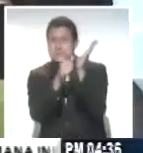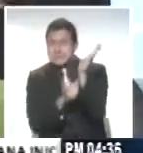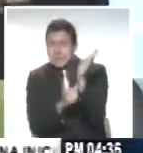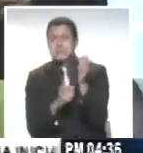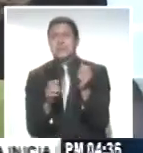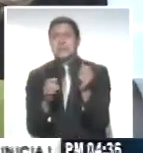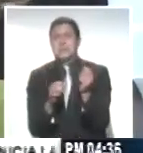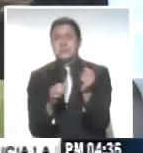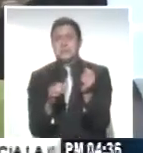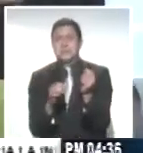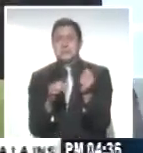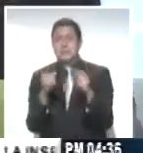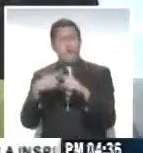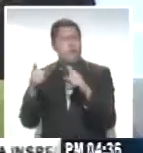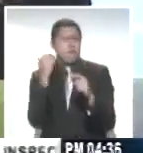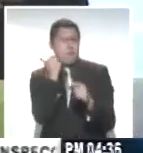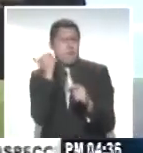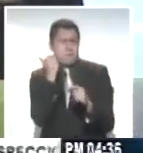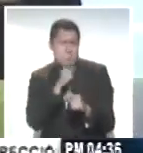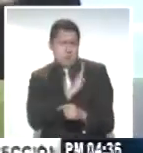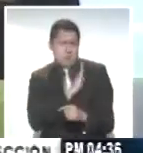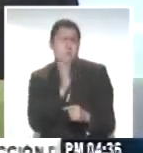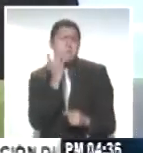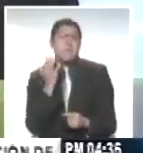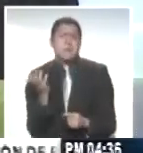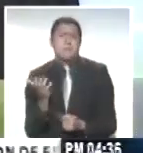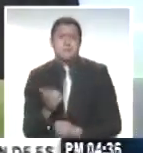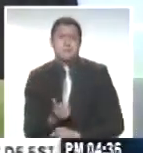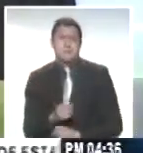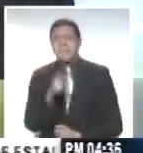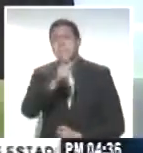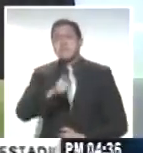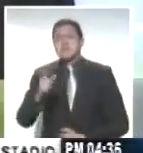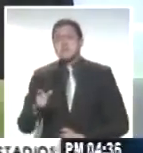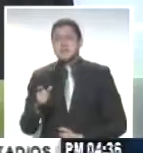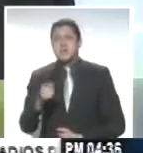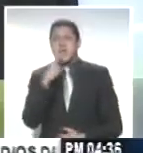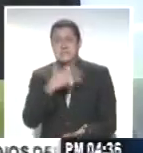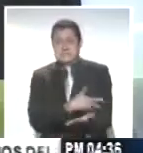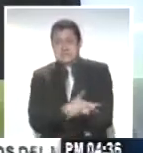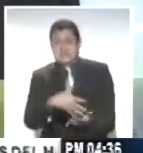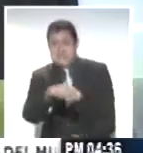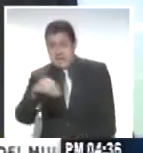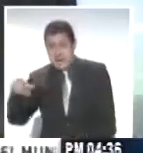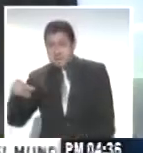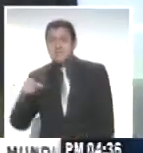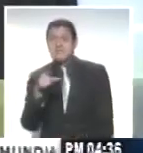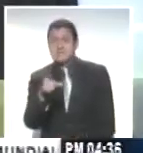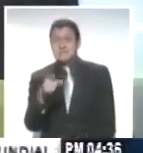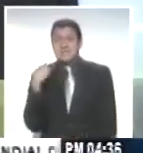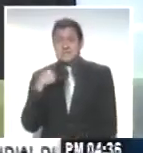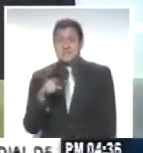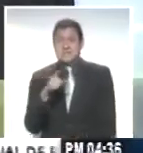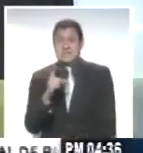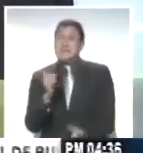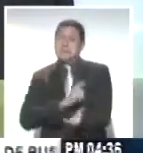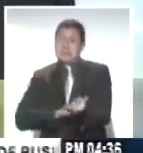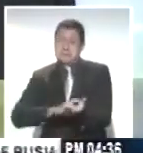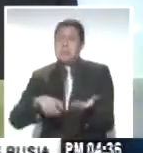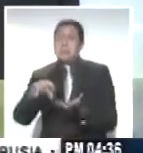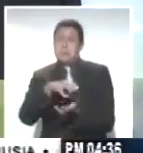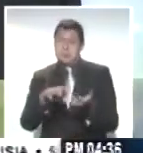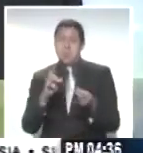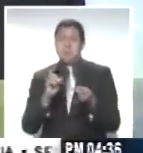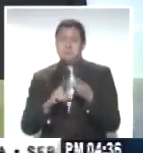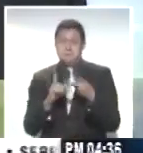cicatrices, causas metabólicas. Dentro de las causas metabólicas, los pacientes diabéticos, que ya de por sí tienen neuropatías en sus